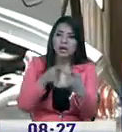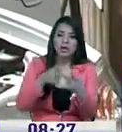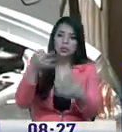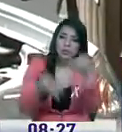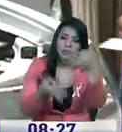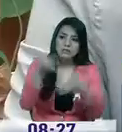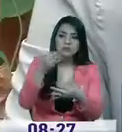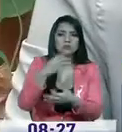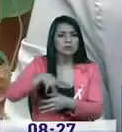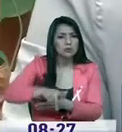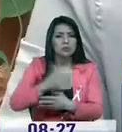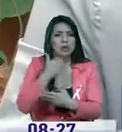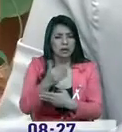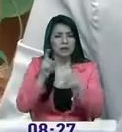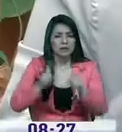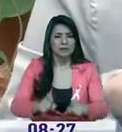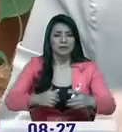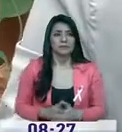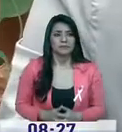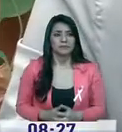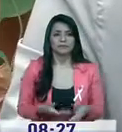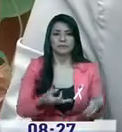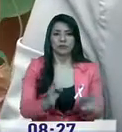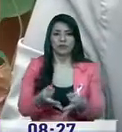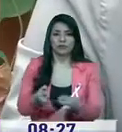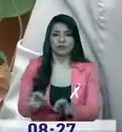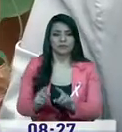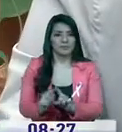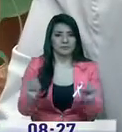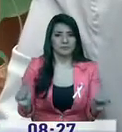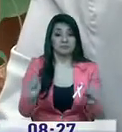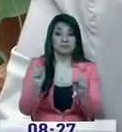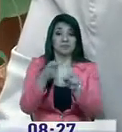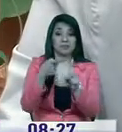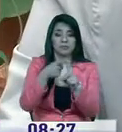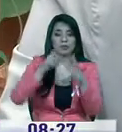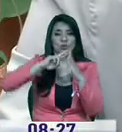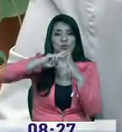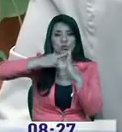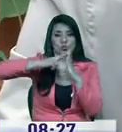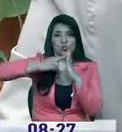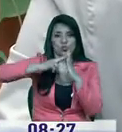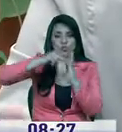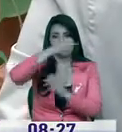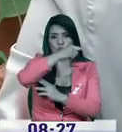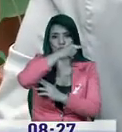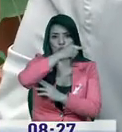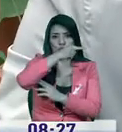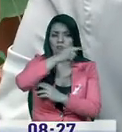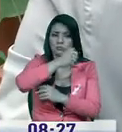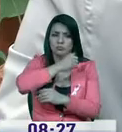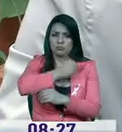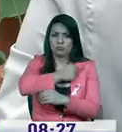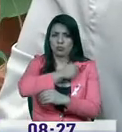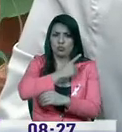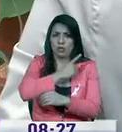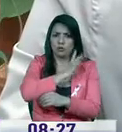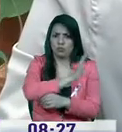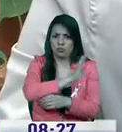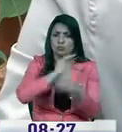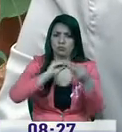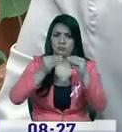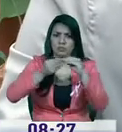de tránsito. Puede hacerlo de varias formas. Primero, ingresando el RUC. Del propietario del vehículo puede hacerlo con